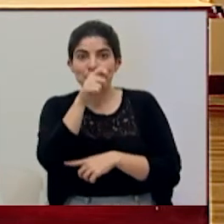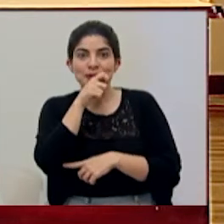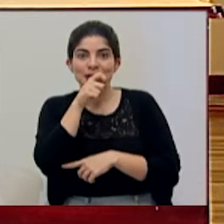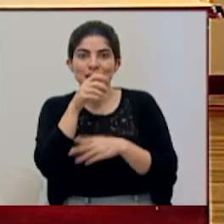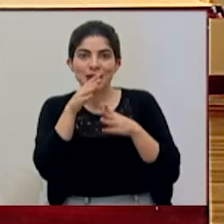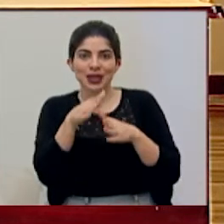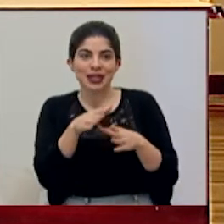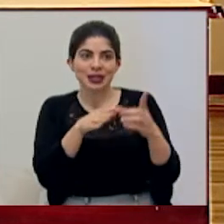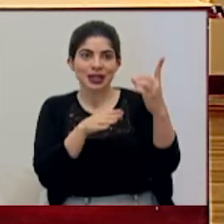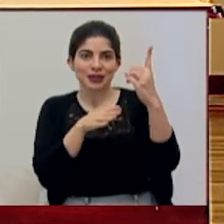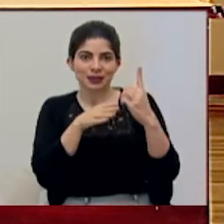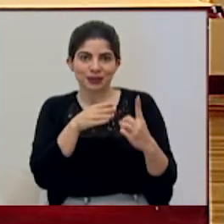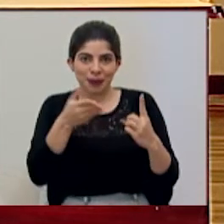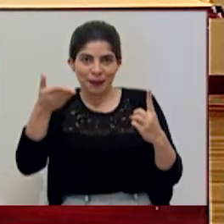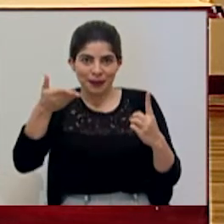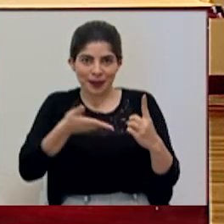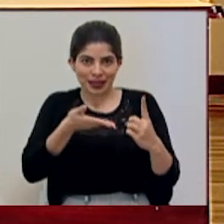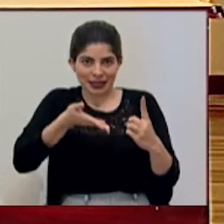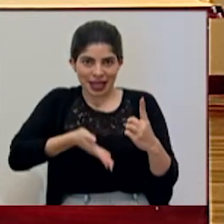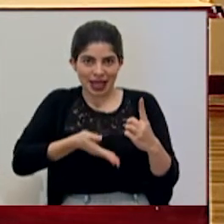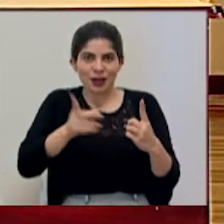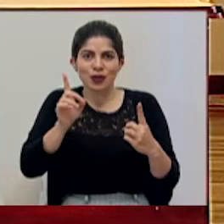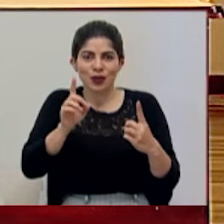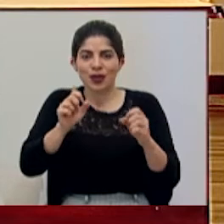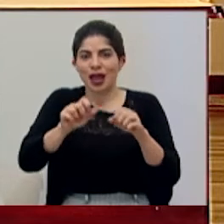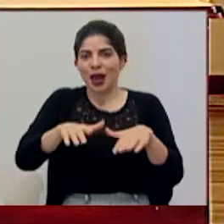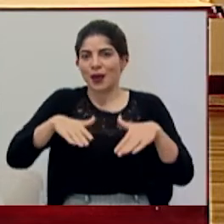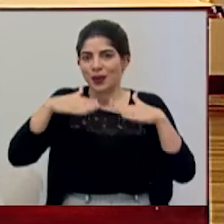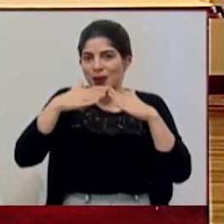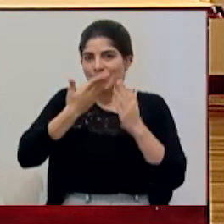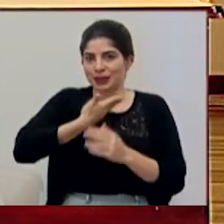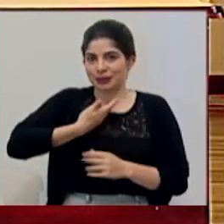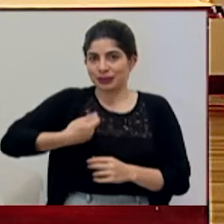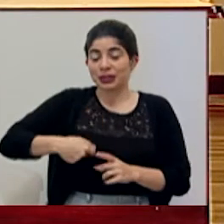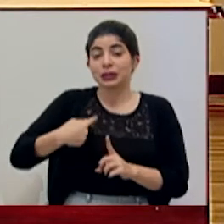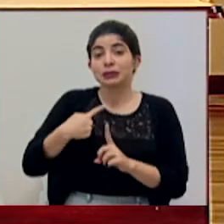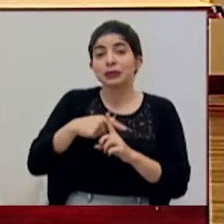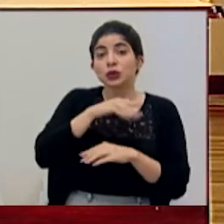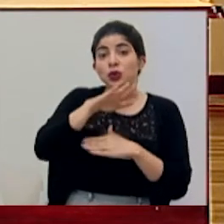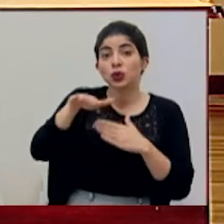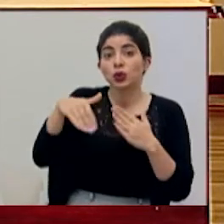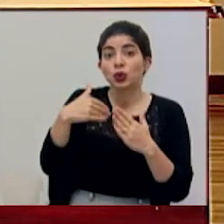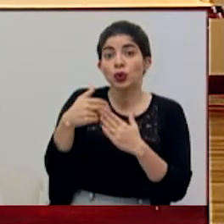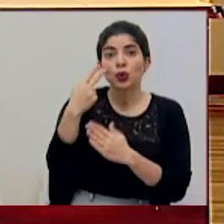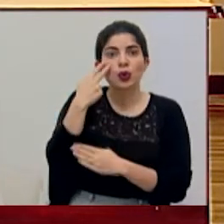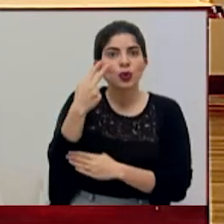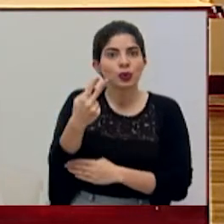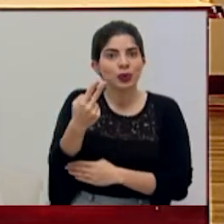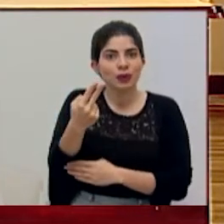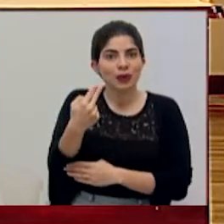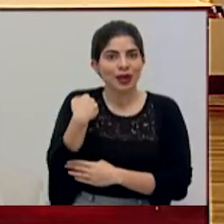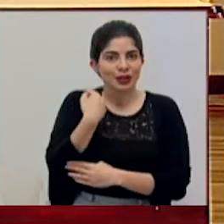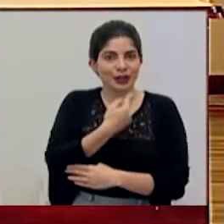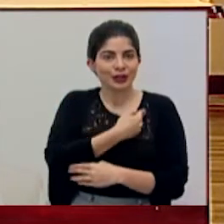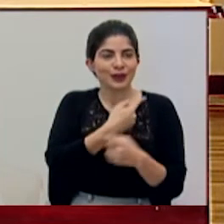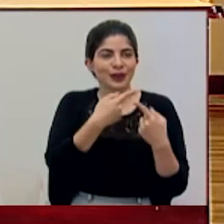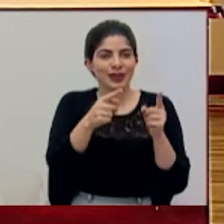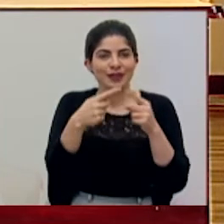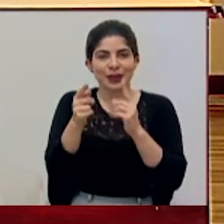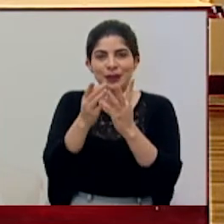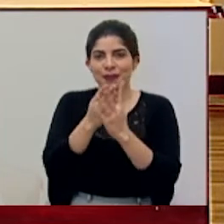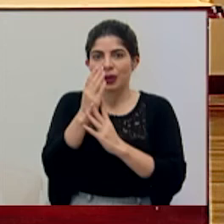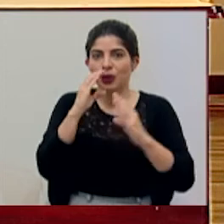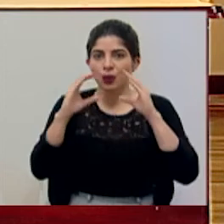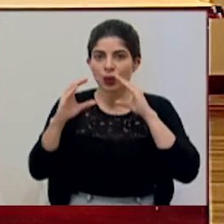de manera presencial aquí en el auditorio de Casa Presidencial y a todos los que nos siguen a través de los diversos medios de